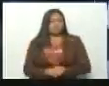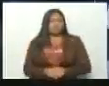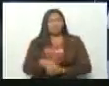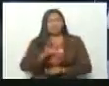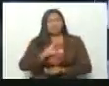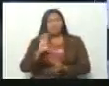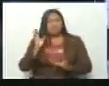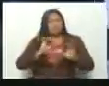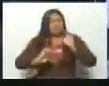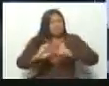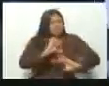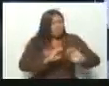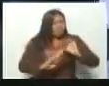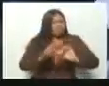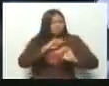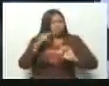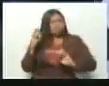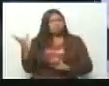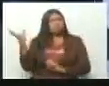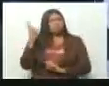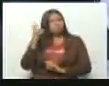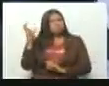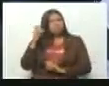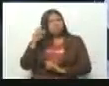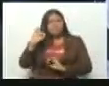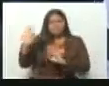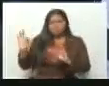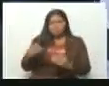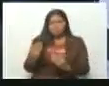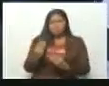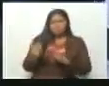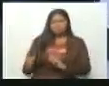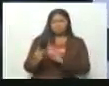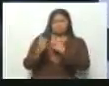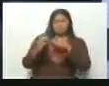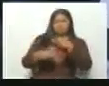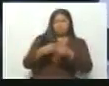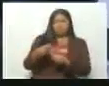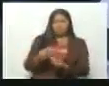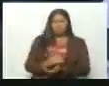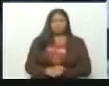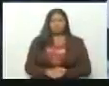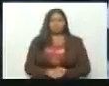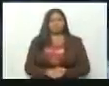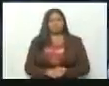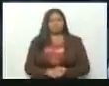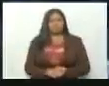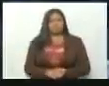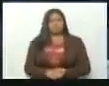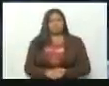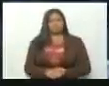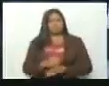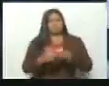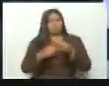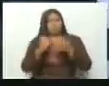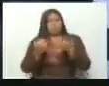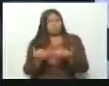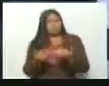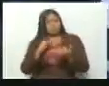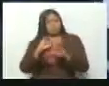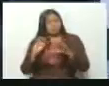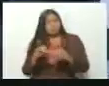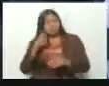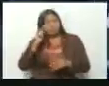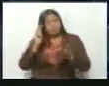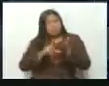la energía. Nosotros tenemos que escuchar de ellos cómo enfrentan ellos y cómo pueden ellos trabajar mediáticamente para que